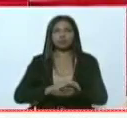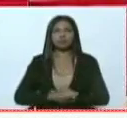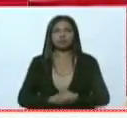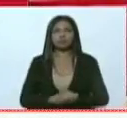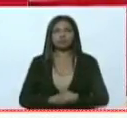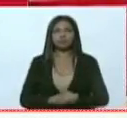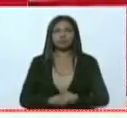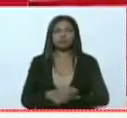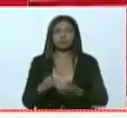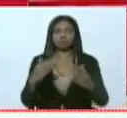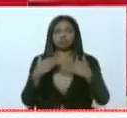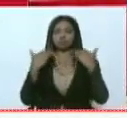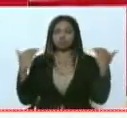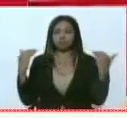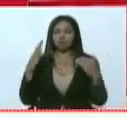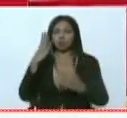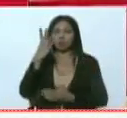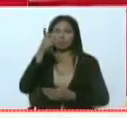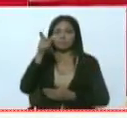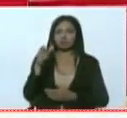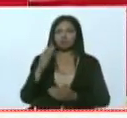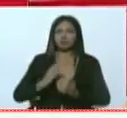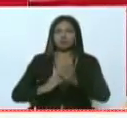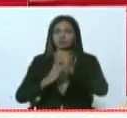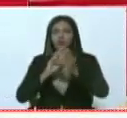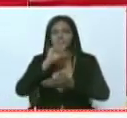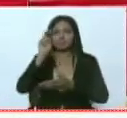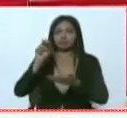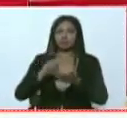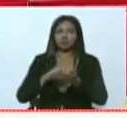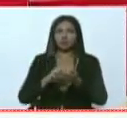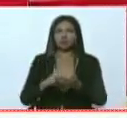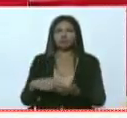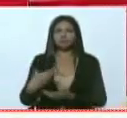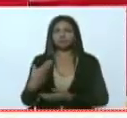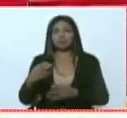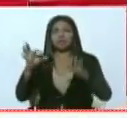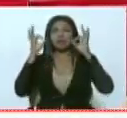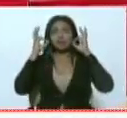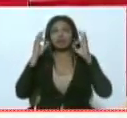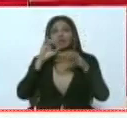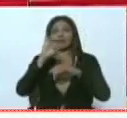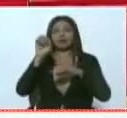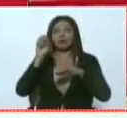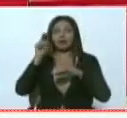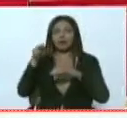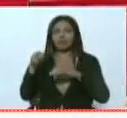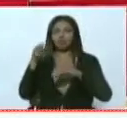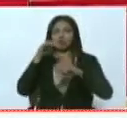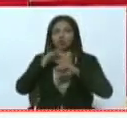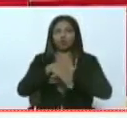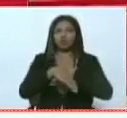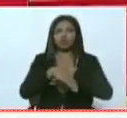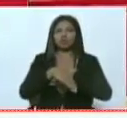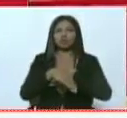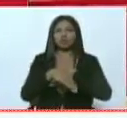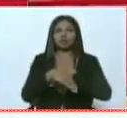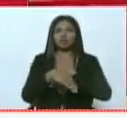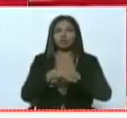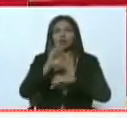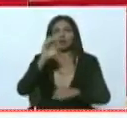Aquí estoy rodeado de cuatro miembros de la Dirección Nacional. Erika Faría, Héctor Rodríguez, Eduardo